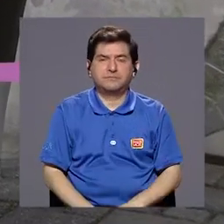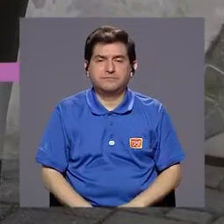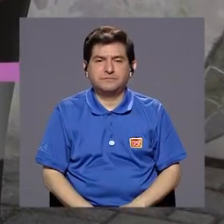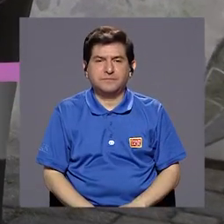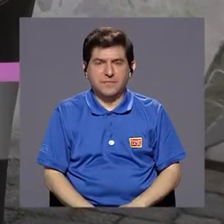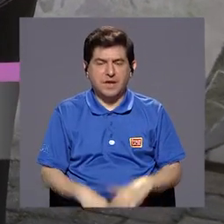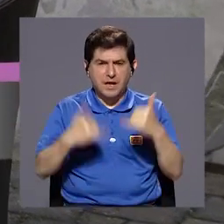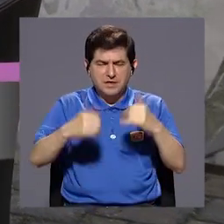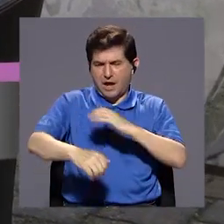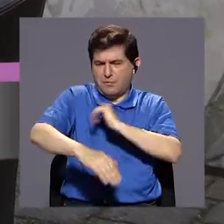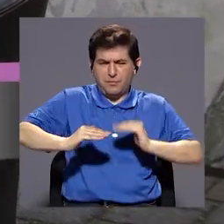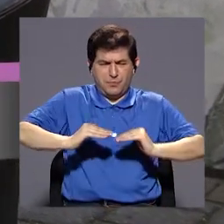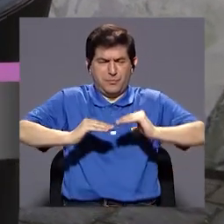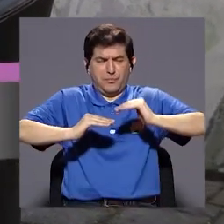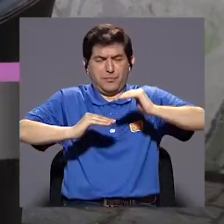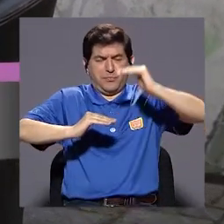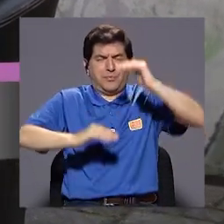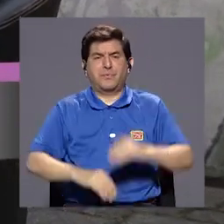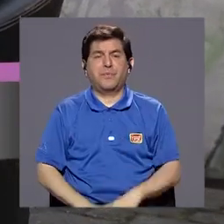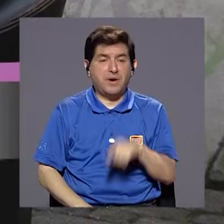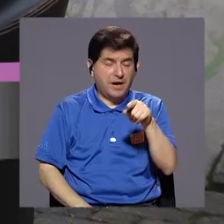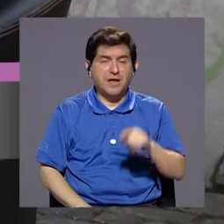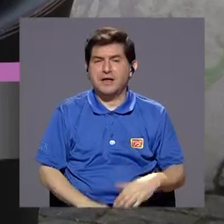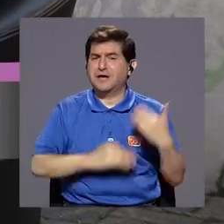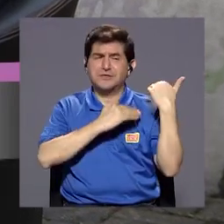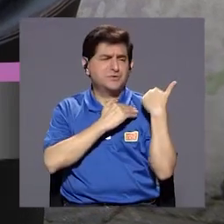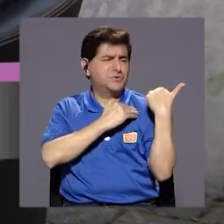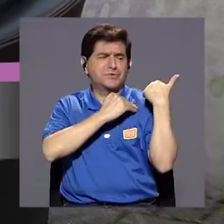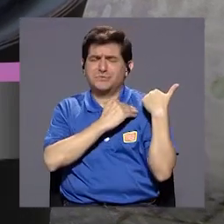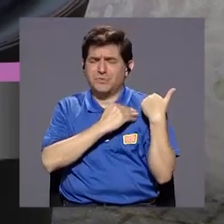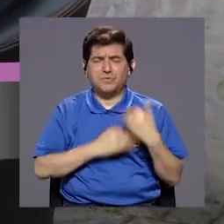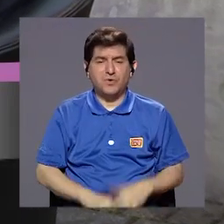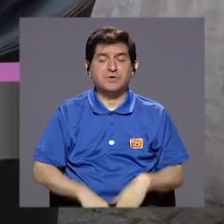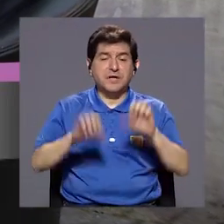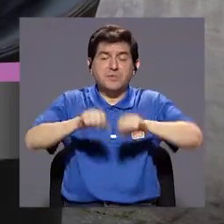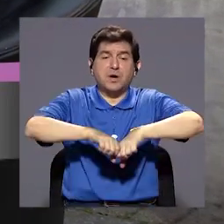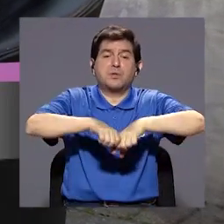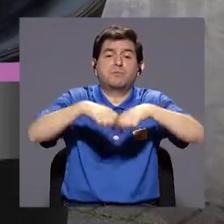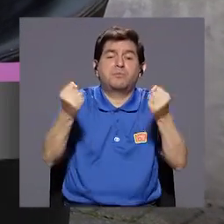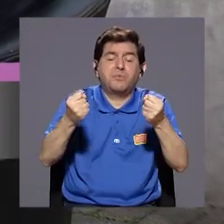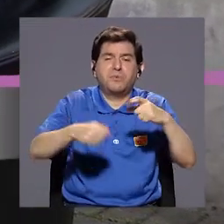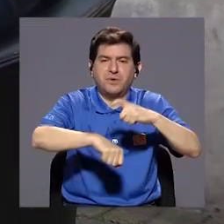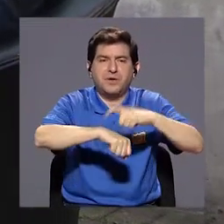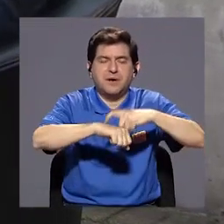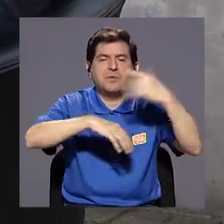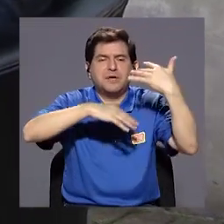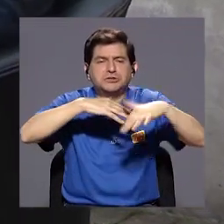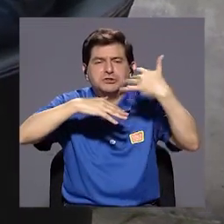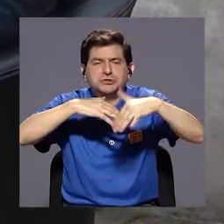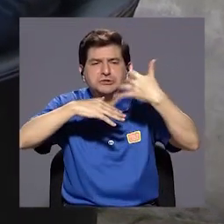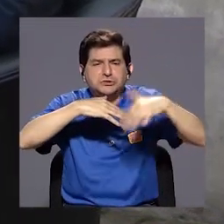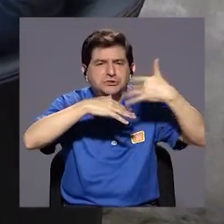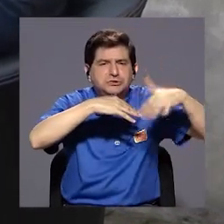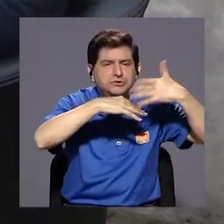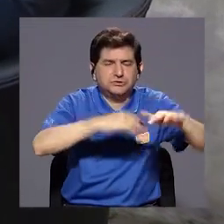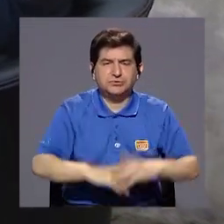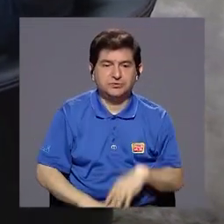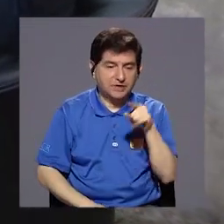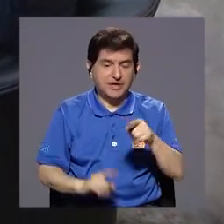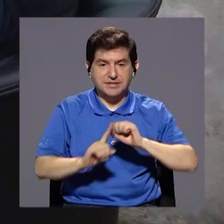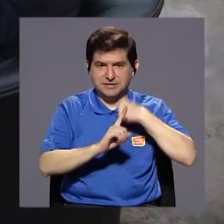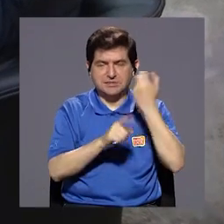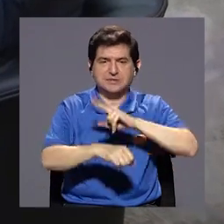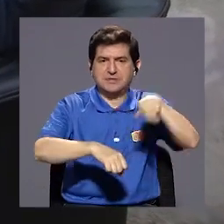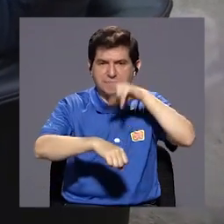que cuando se sube mucho la presión, por ejemplo, que la arteria no resista ese aumento de la presión y se pueda romper, y eso ahí uno se produce sangrado. Entonces, estos